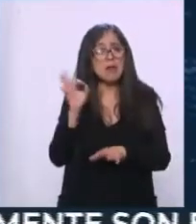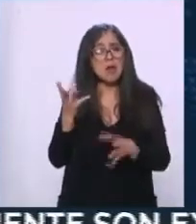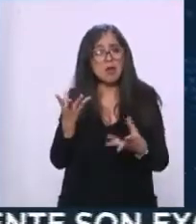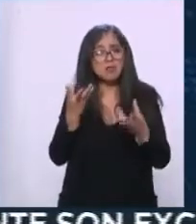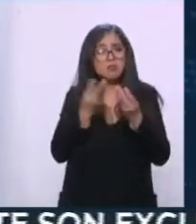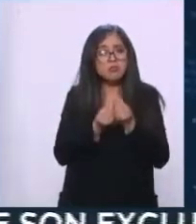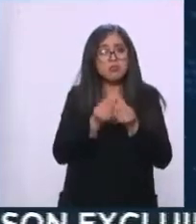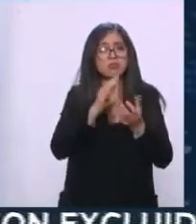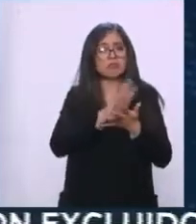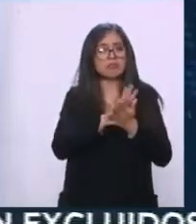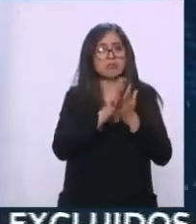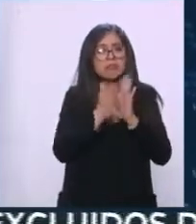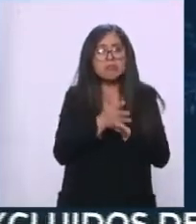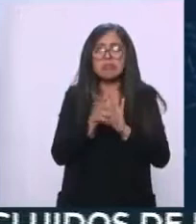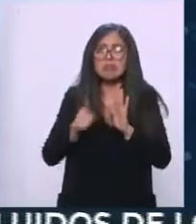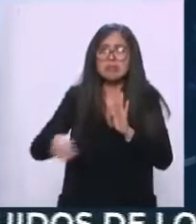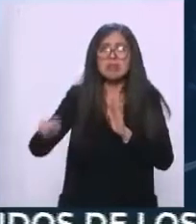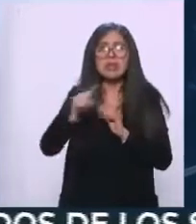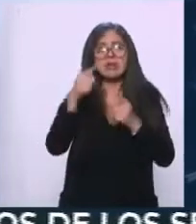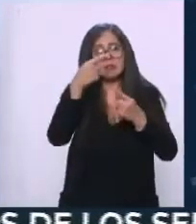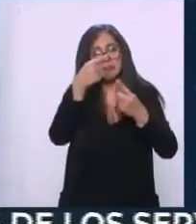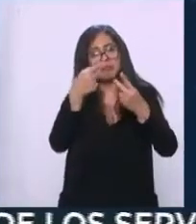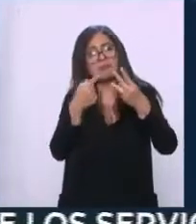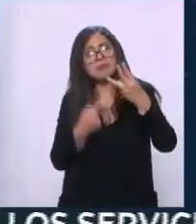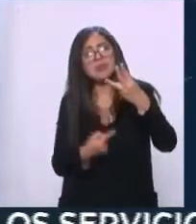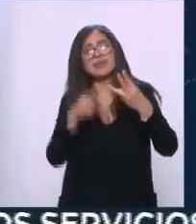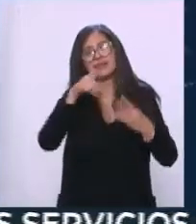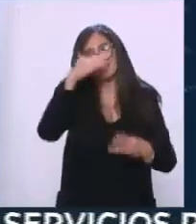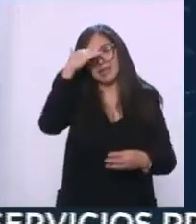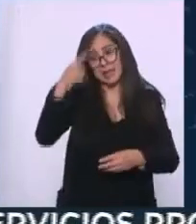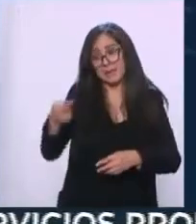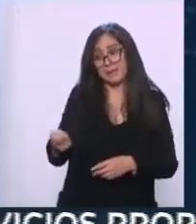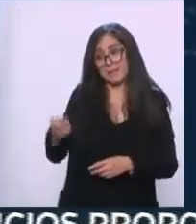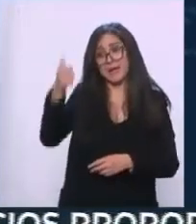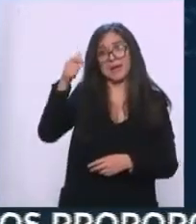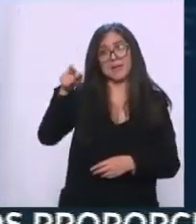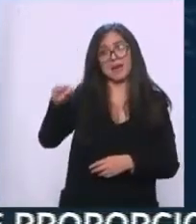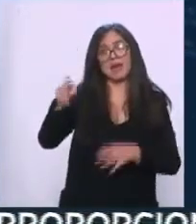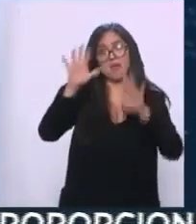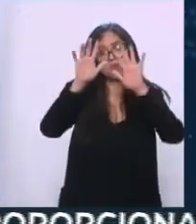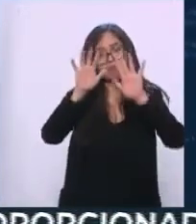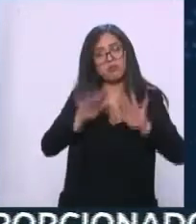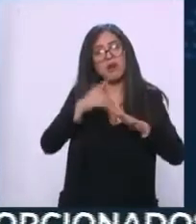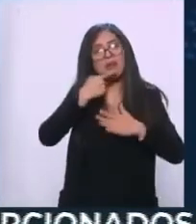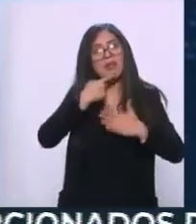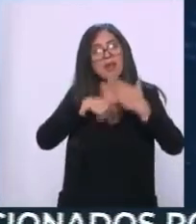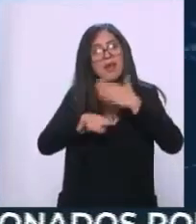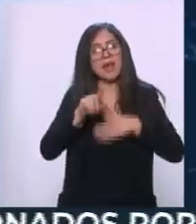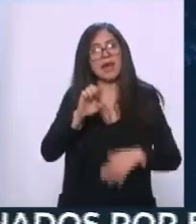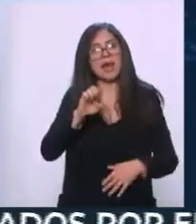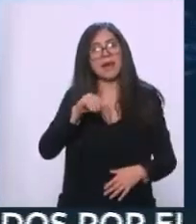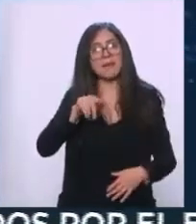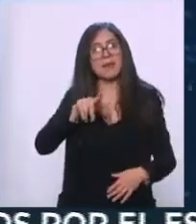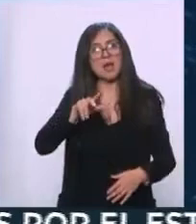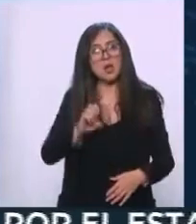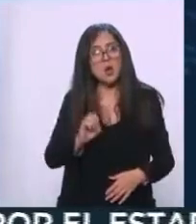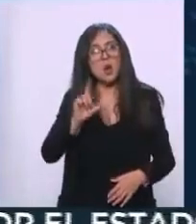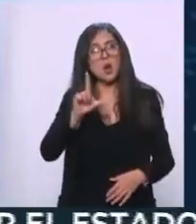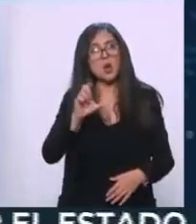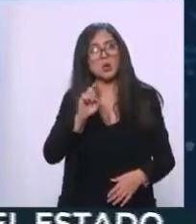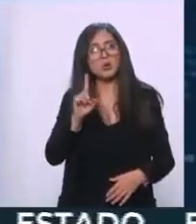por los personajes que se mencionan, por lo menos en esta primera declaración que hizo Emilio Lozoya Austin allá en